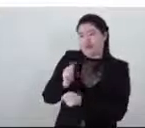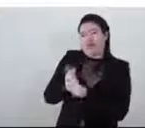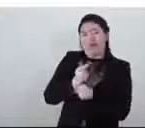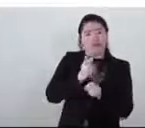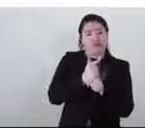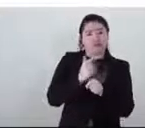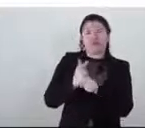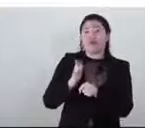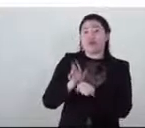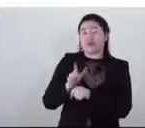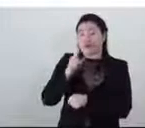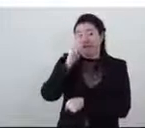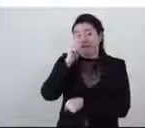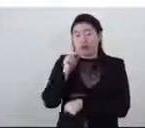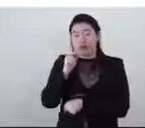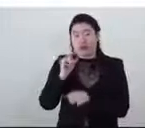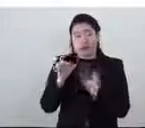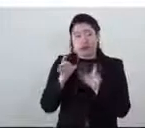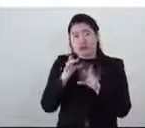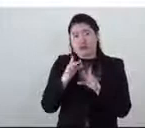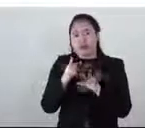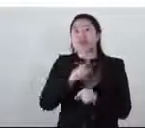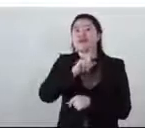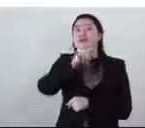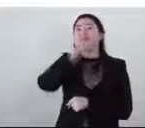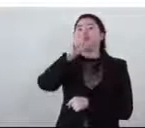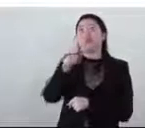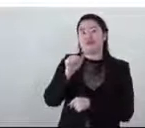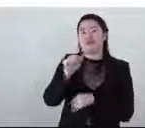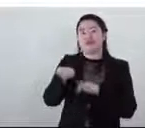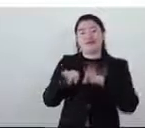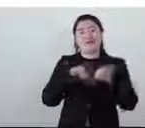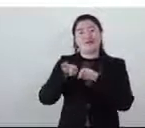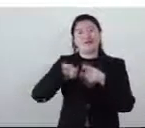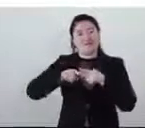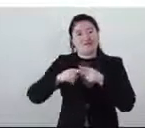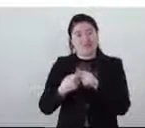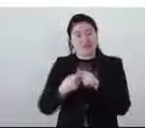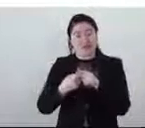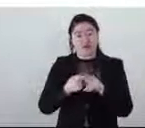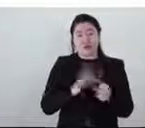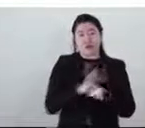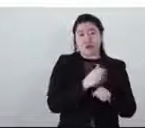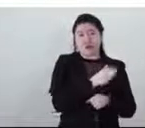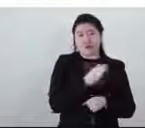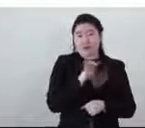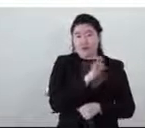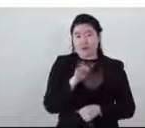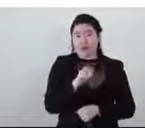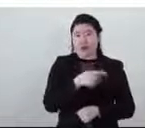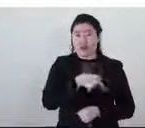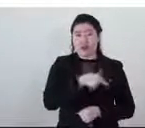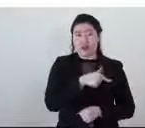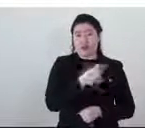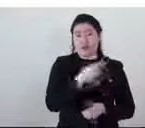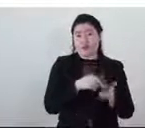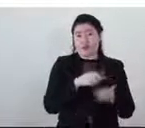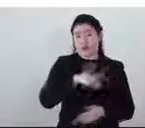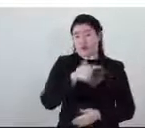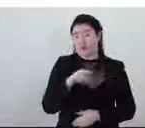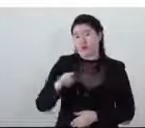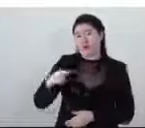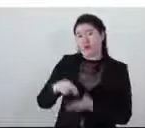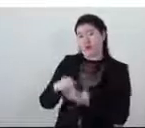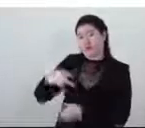identificaron fallas y defectos, posterior al periodo de operación inicial entre 2012 y 2014. No se